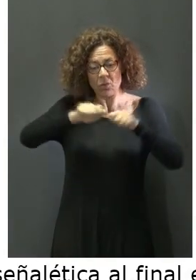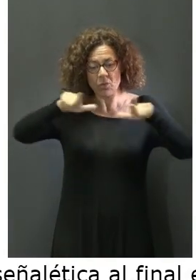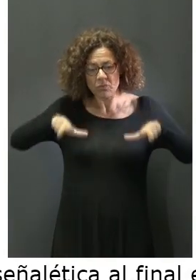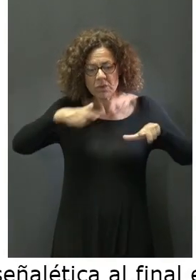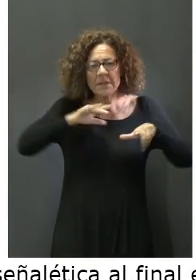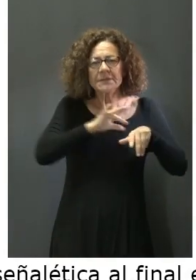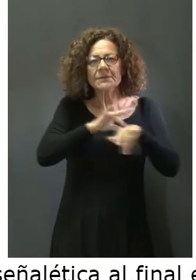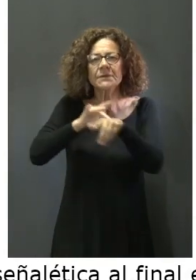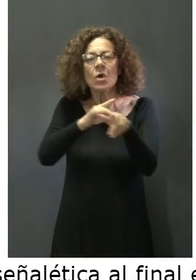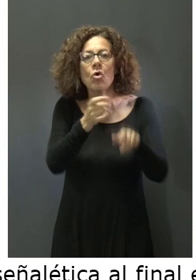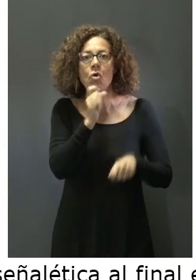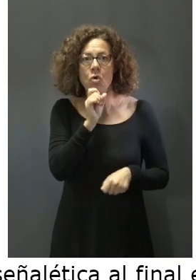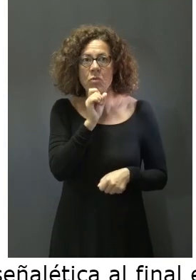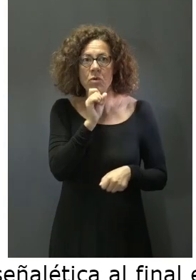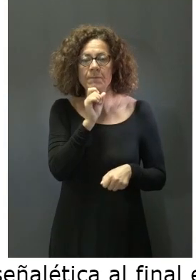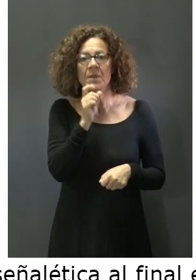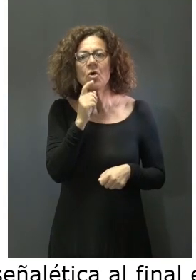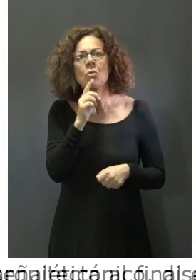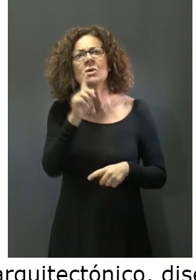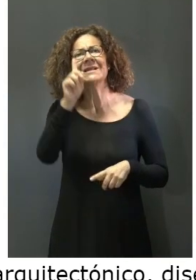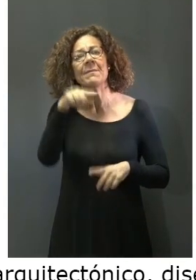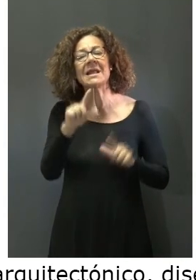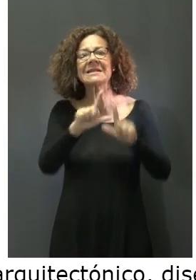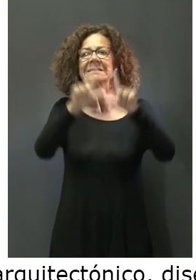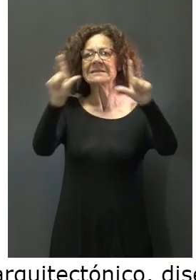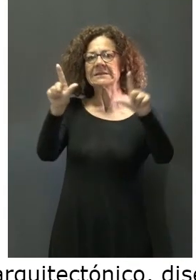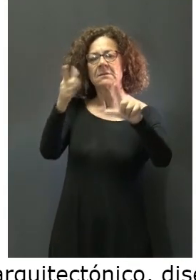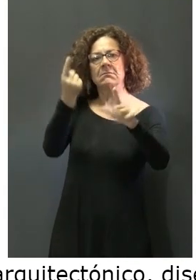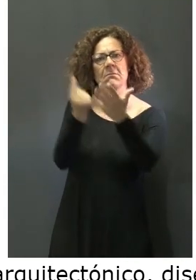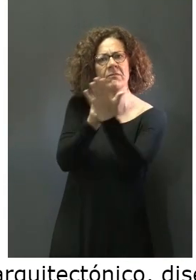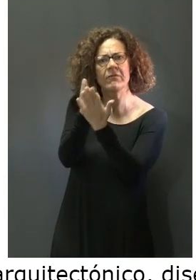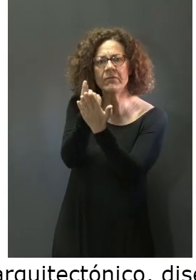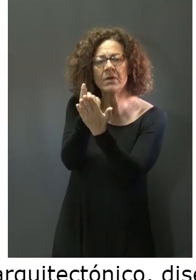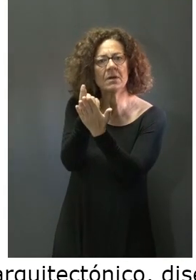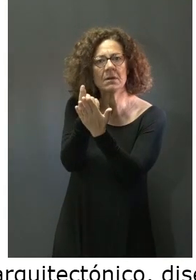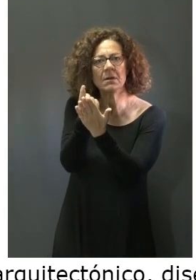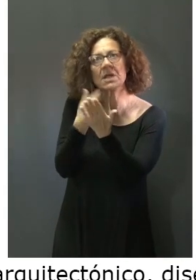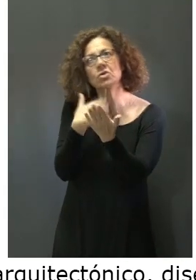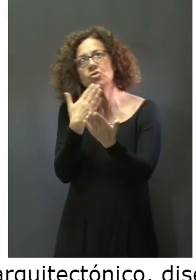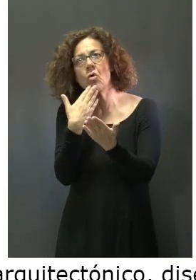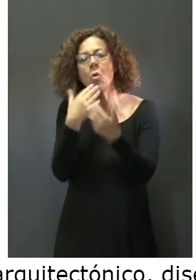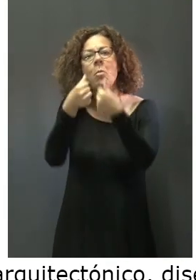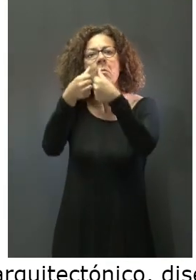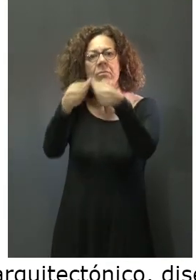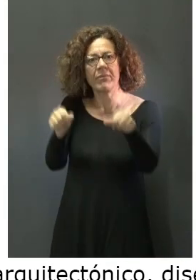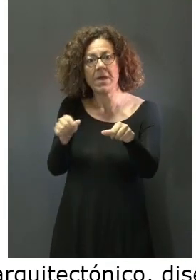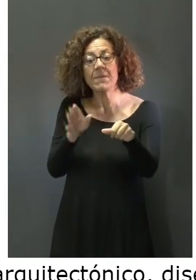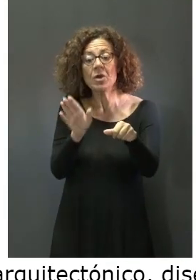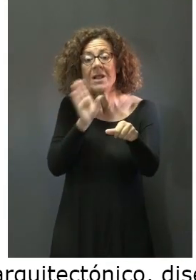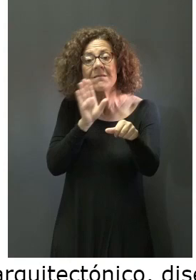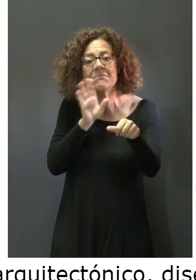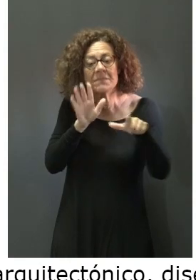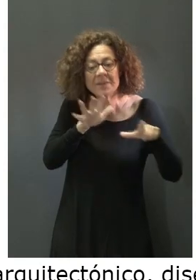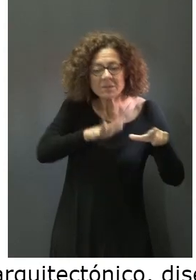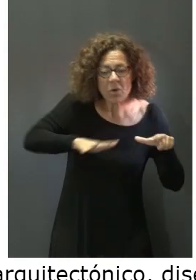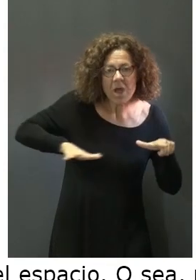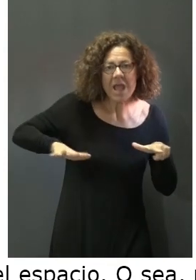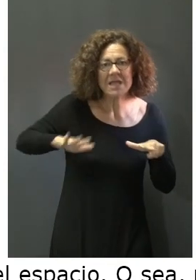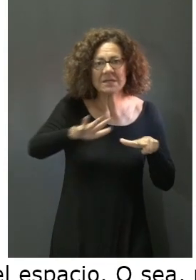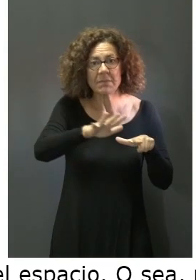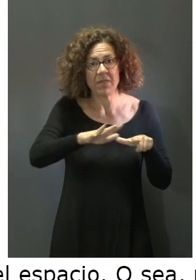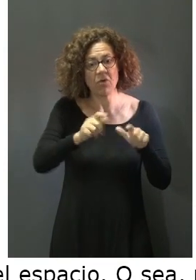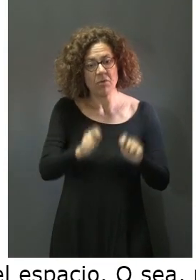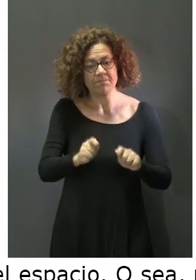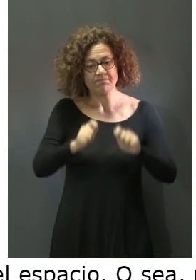sea, no solamente con la ayuda de esa señalética, que, como digo, pues al final es un parche, ¿no? Sino que el propio espacio te